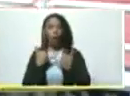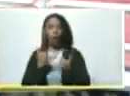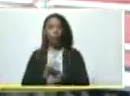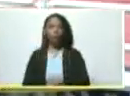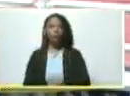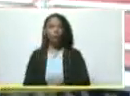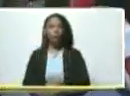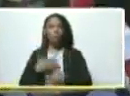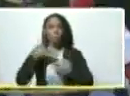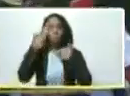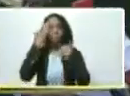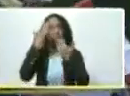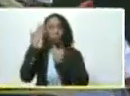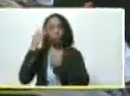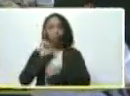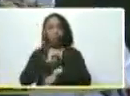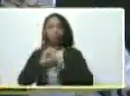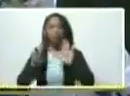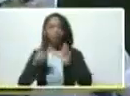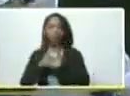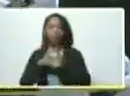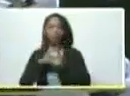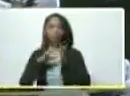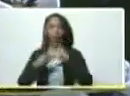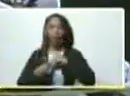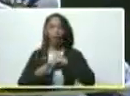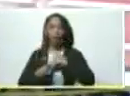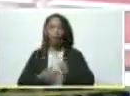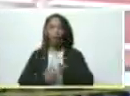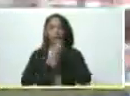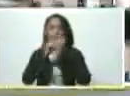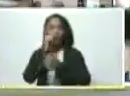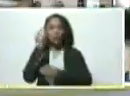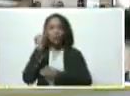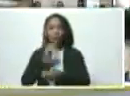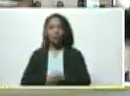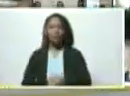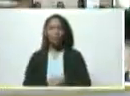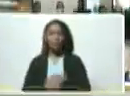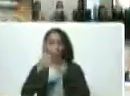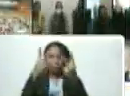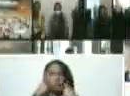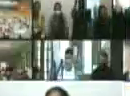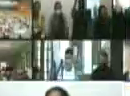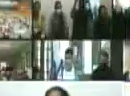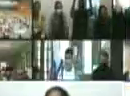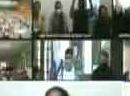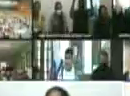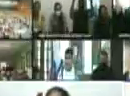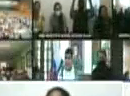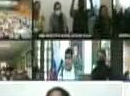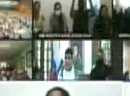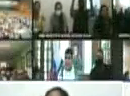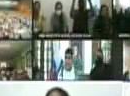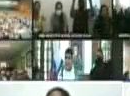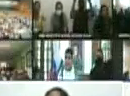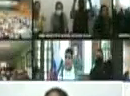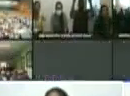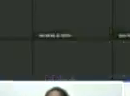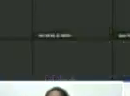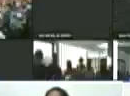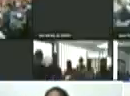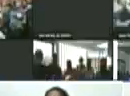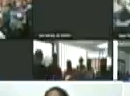ahora. Mi saludo a esos 17.000 CLAPs, líderes y lideresas que me ven por todo el país, hay que echarle pierna para